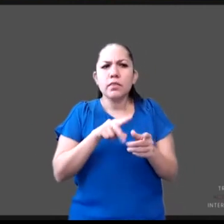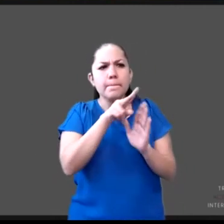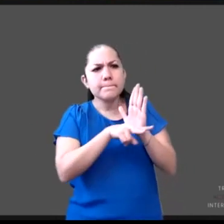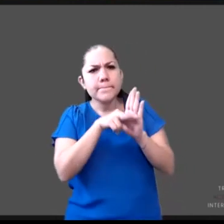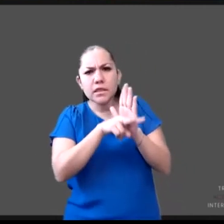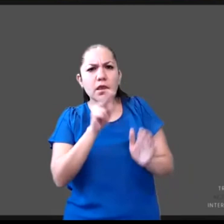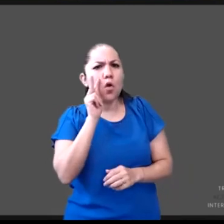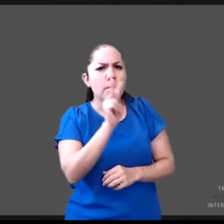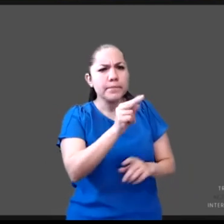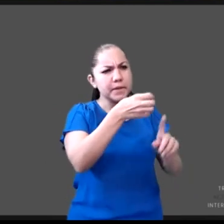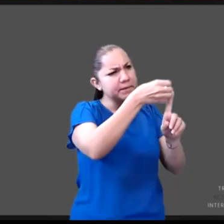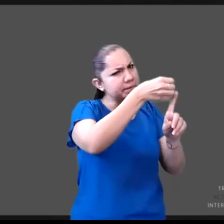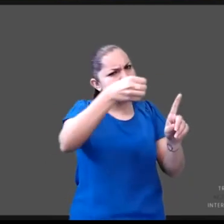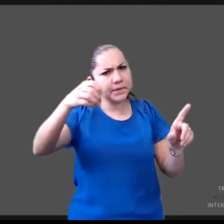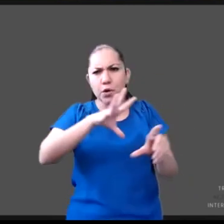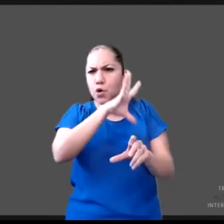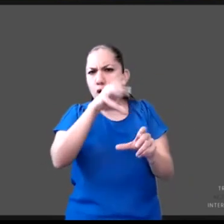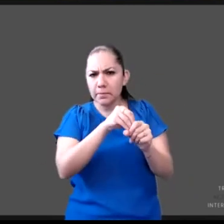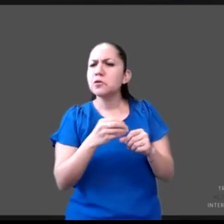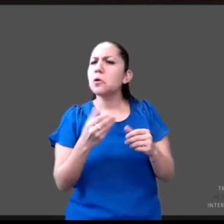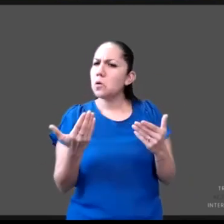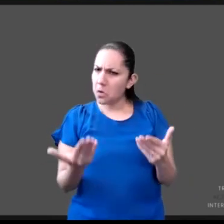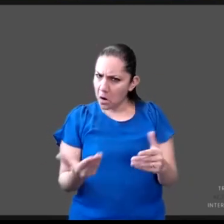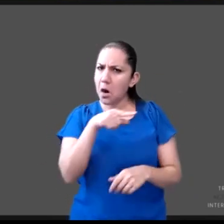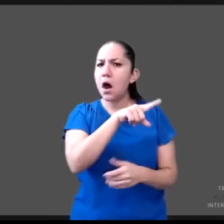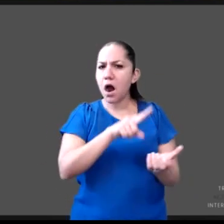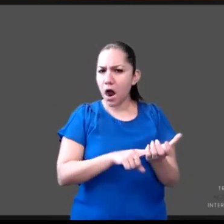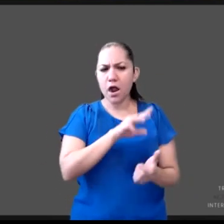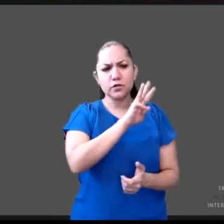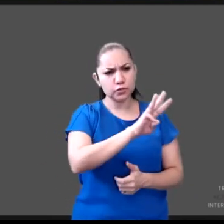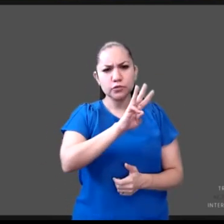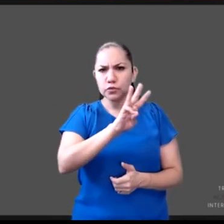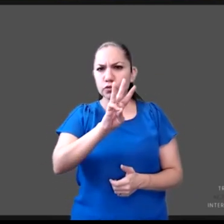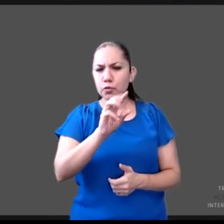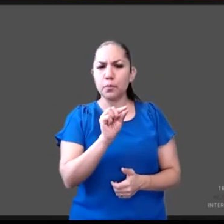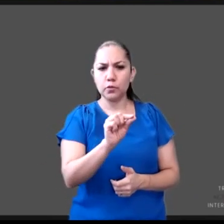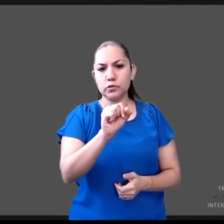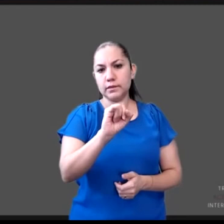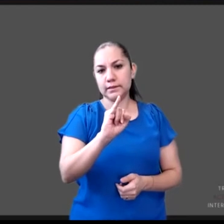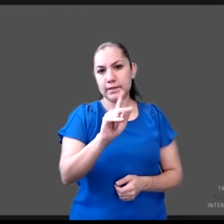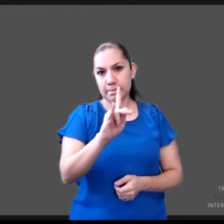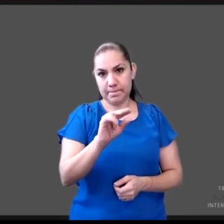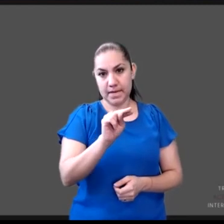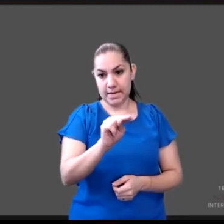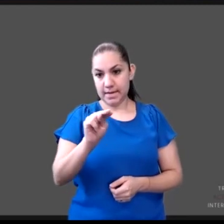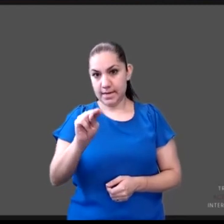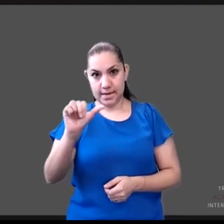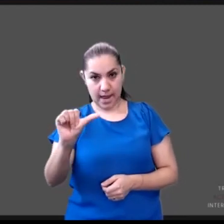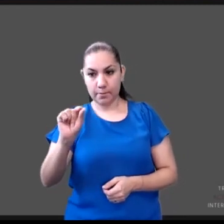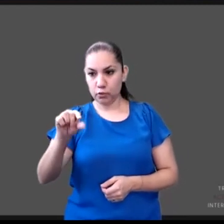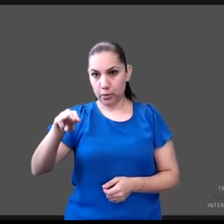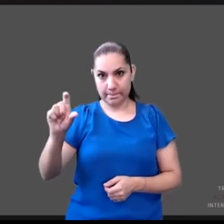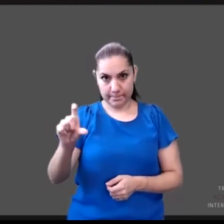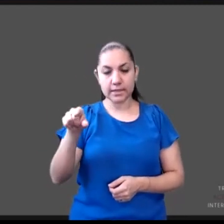página de Cipina MX, Cipina con doble N, donde estamos viendo ahora